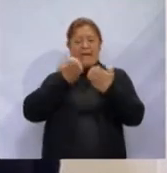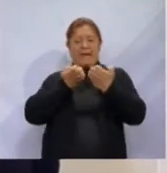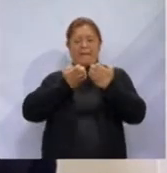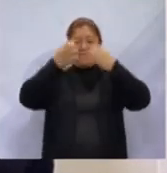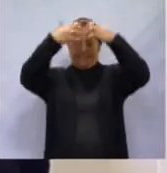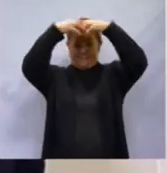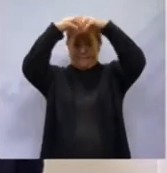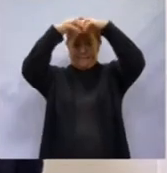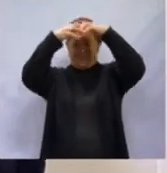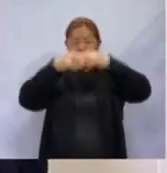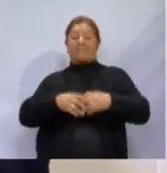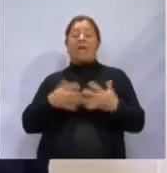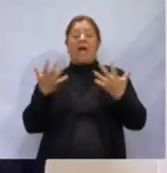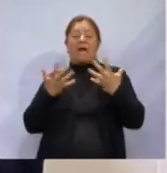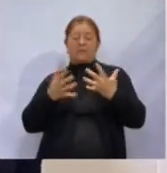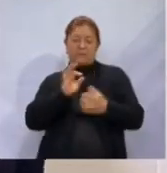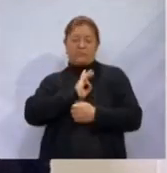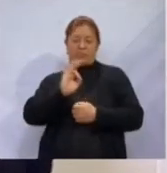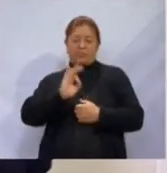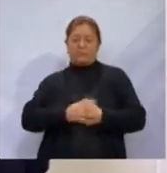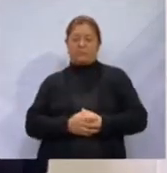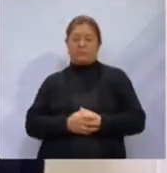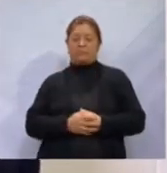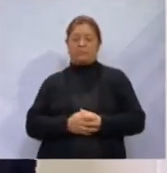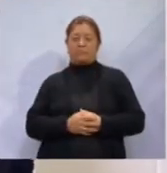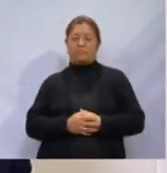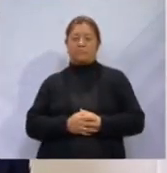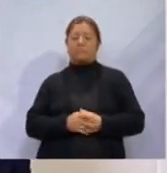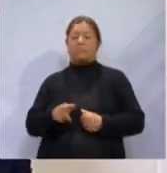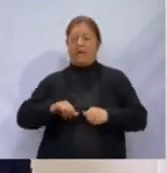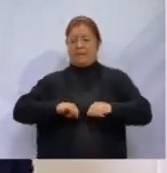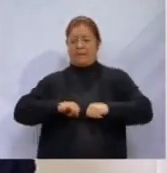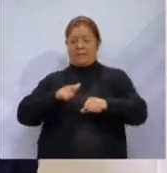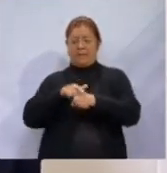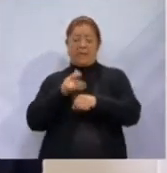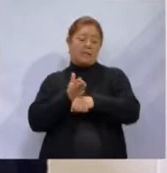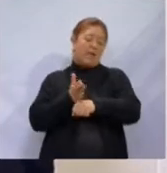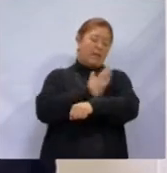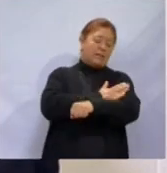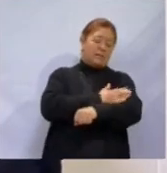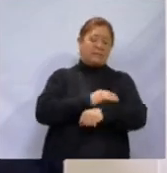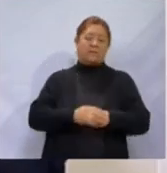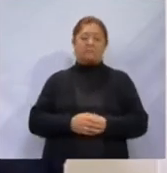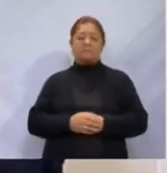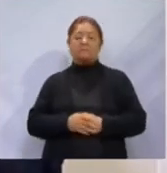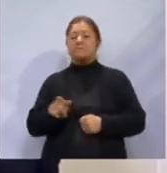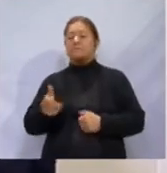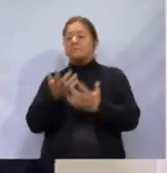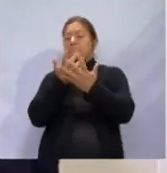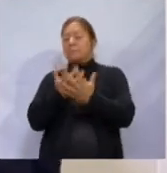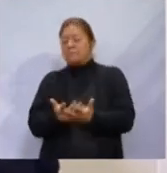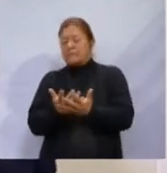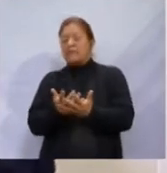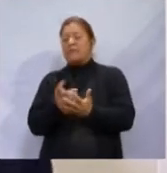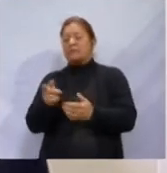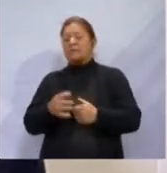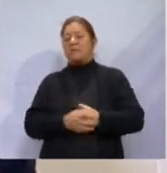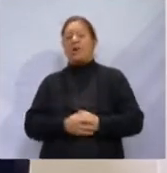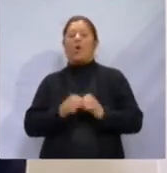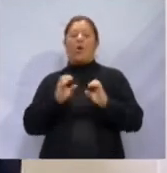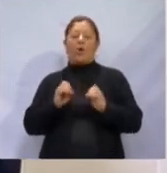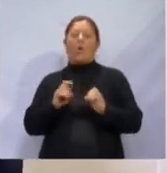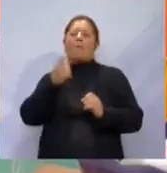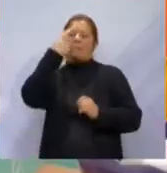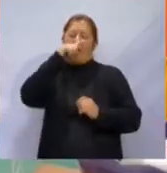podemos realizar ya sea antes de iniciar una actividad en el salón de clases, en una pausa activa o bien para